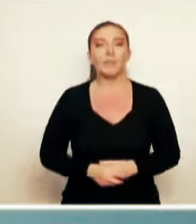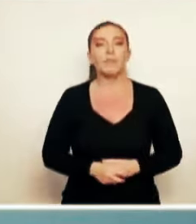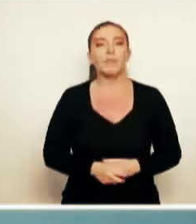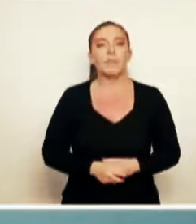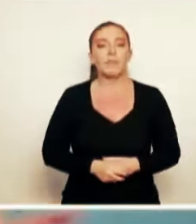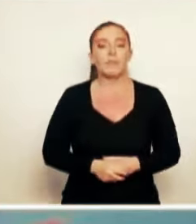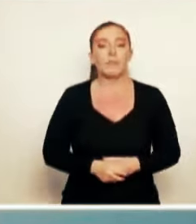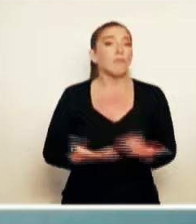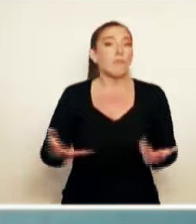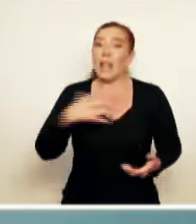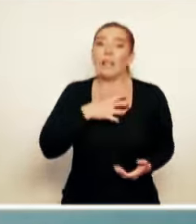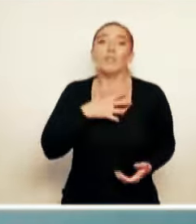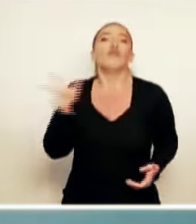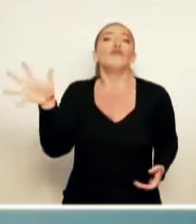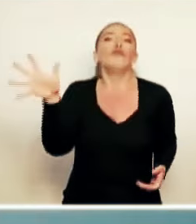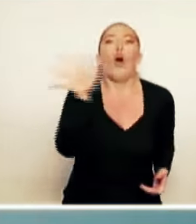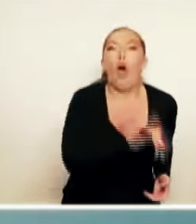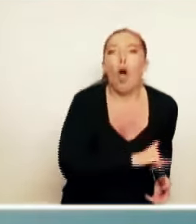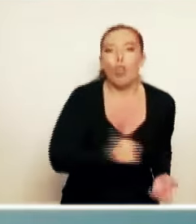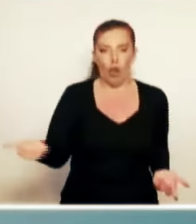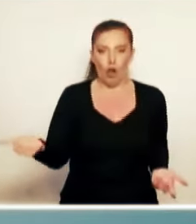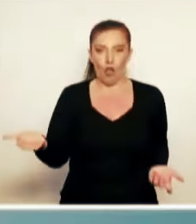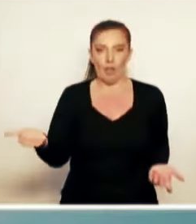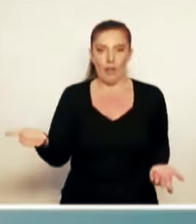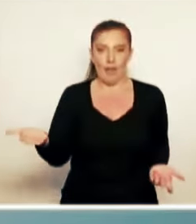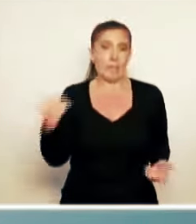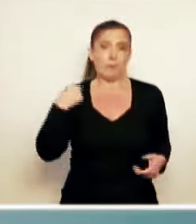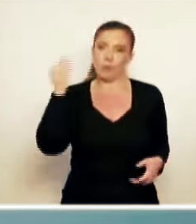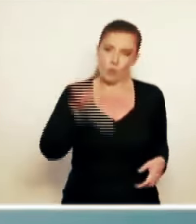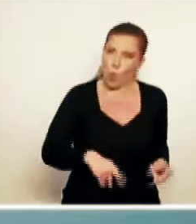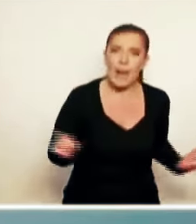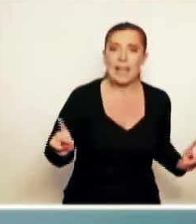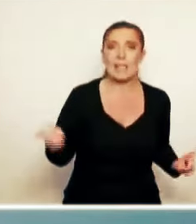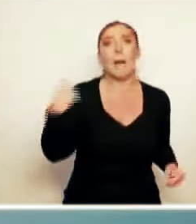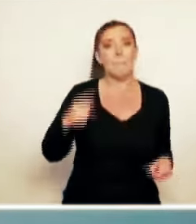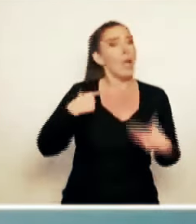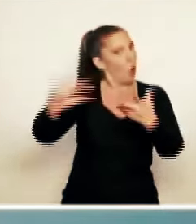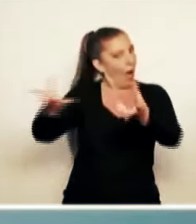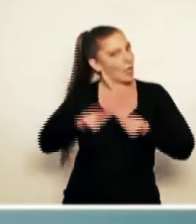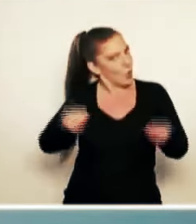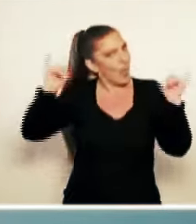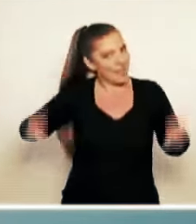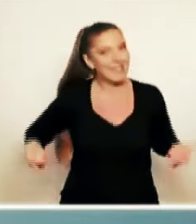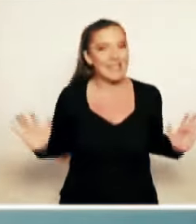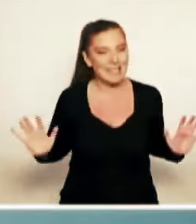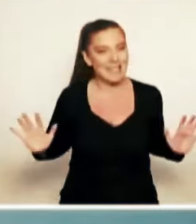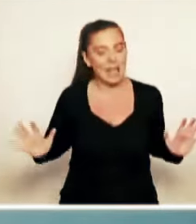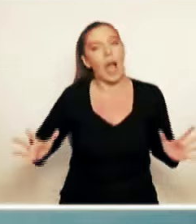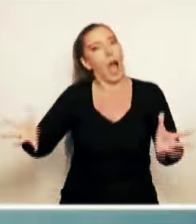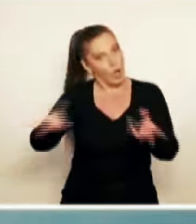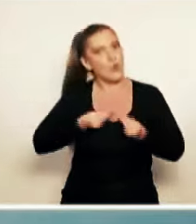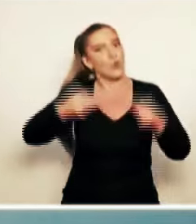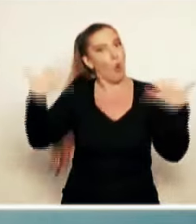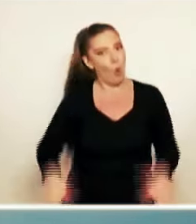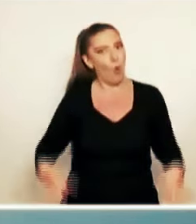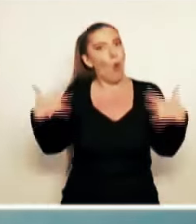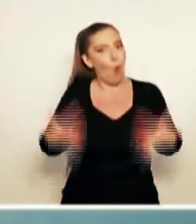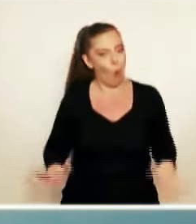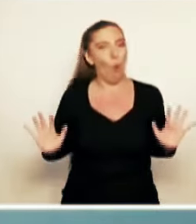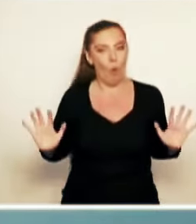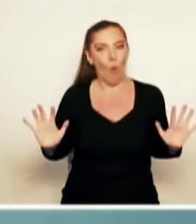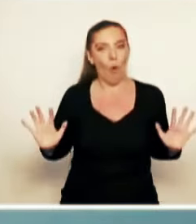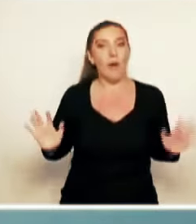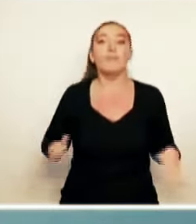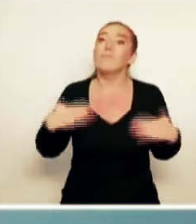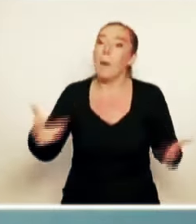Y tenía clases todos los días. Que no va, que no alcanza con eso, no hay, pero no saben cómo ayuda. No saben cómo ayuda.